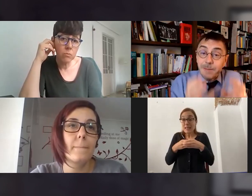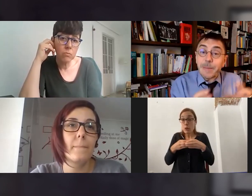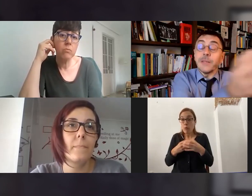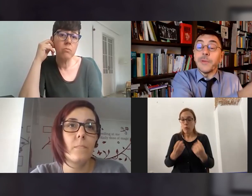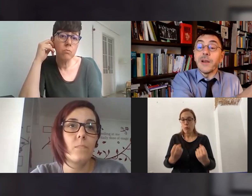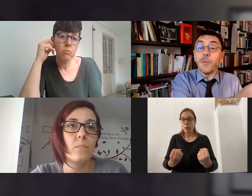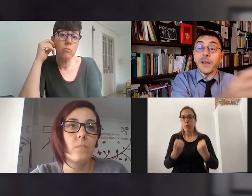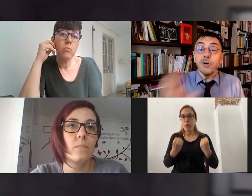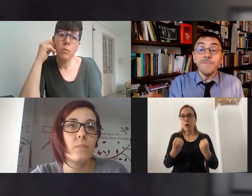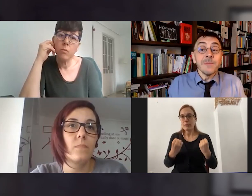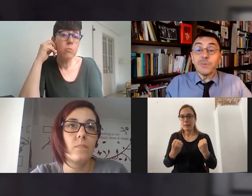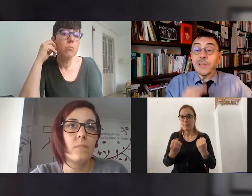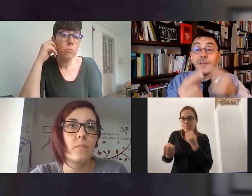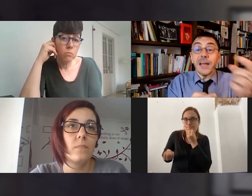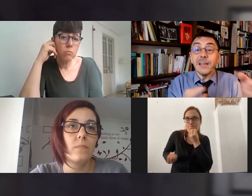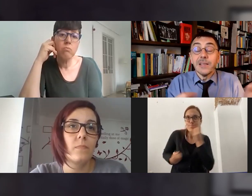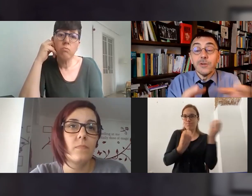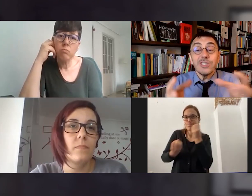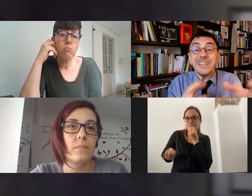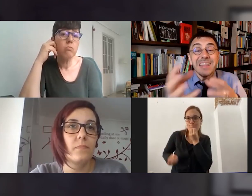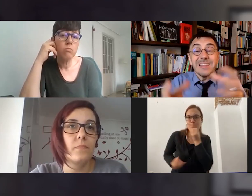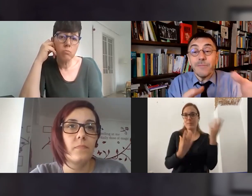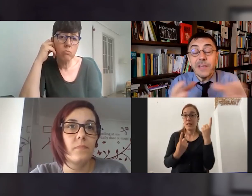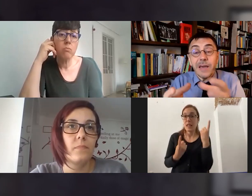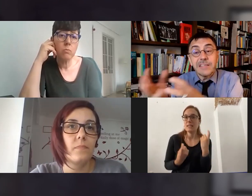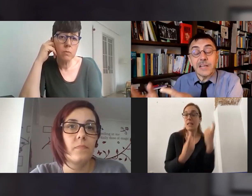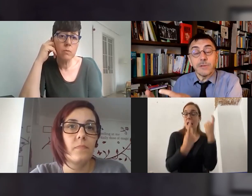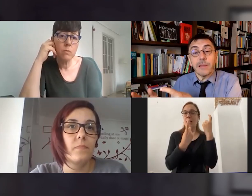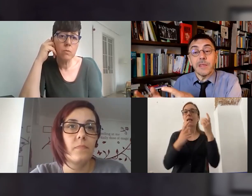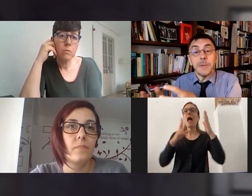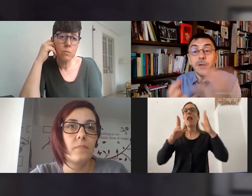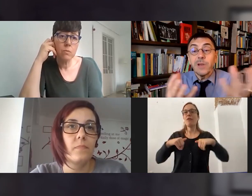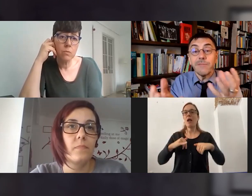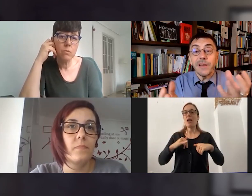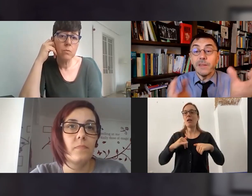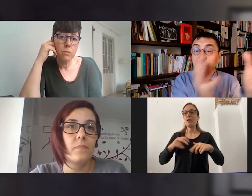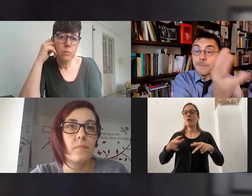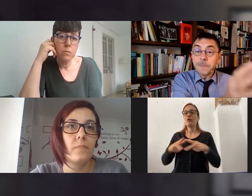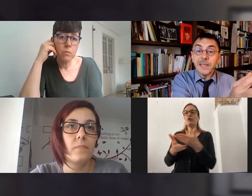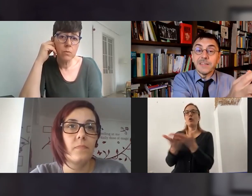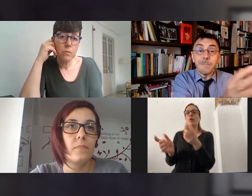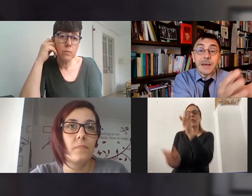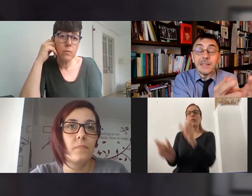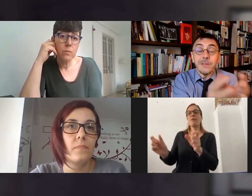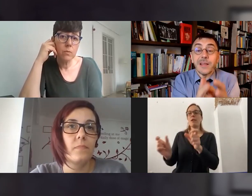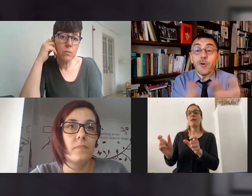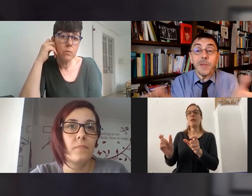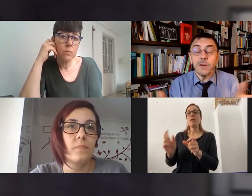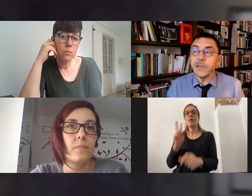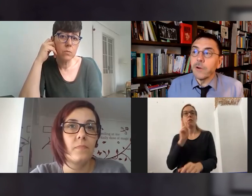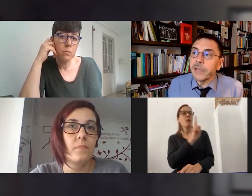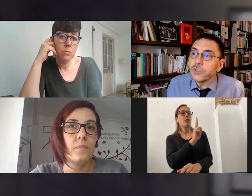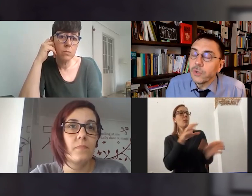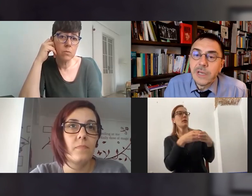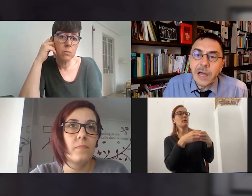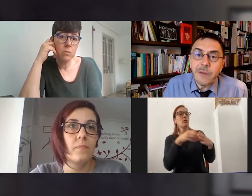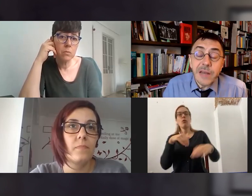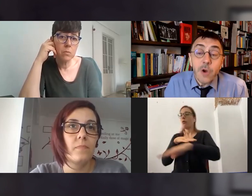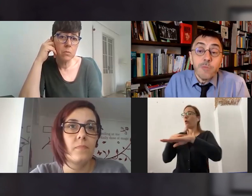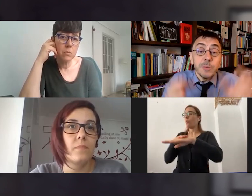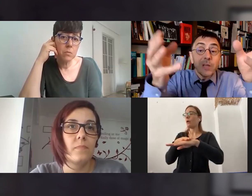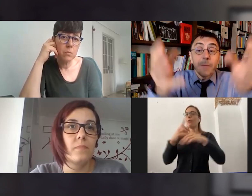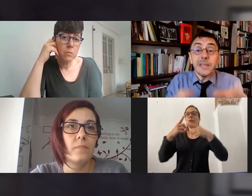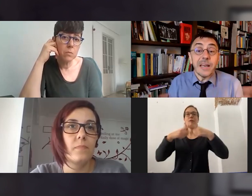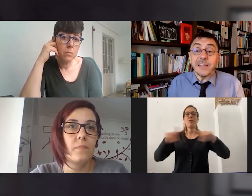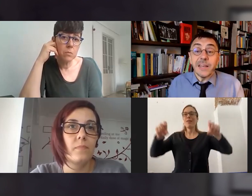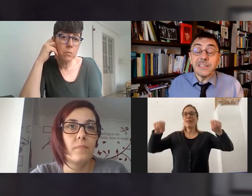tiene el partido en el gobierno, pues al final no se identifica desde la sociedad civil ninguna diferencia entre el partido y el gobierno. Y creo que eso, al final,